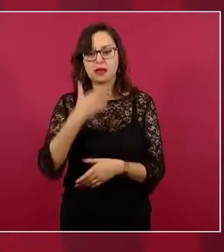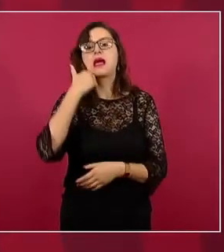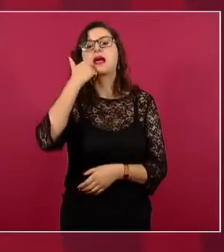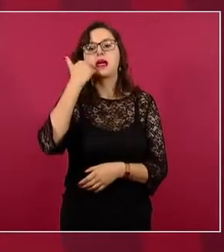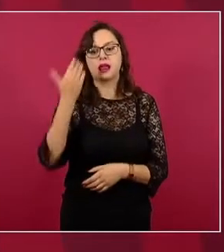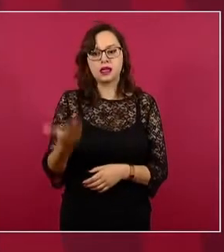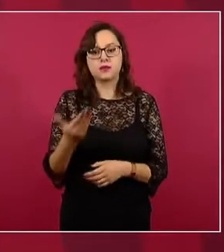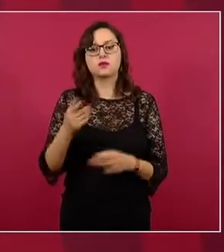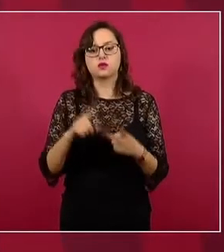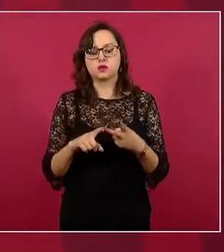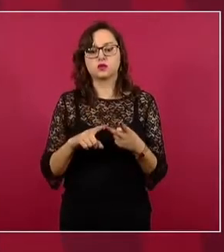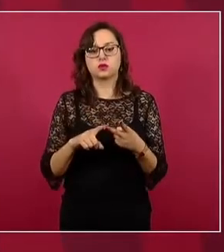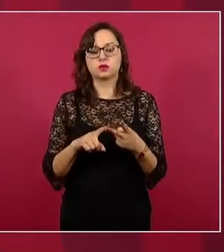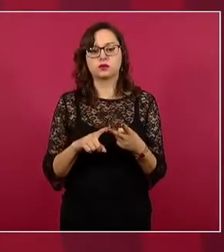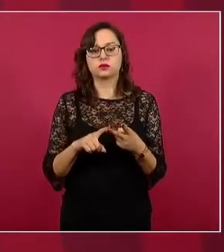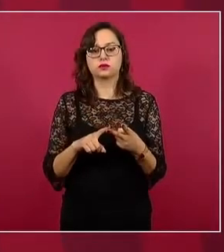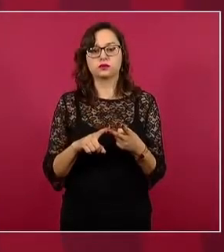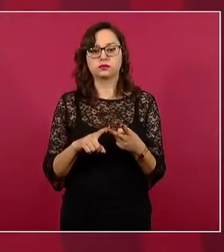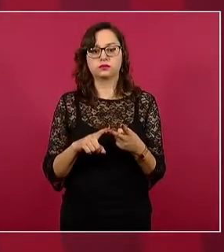Lo